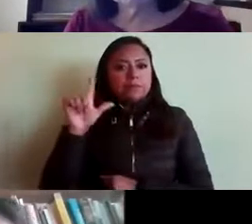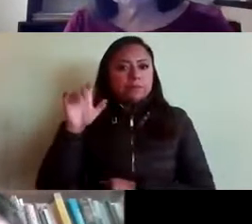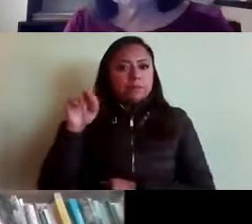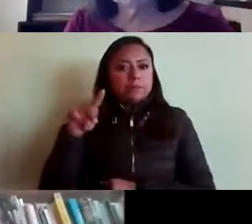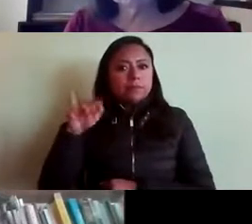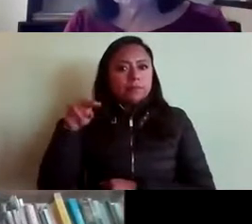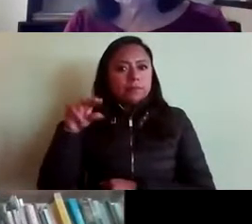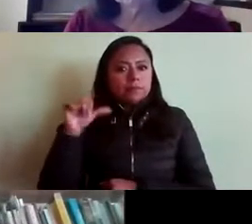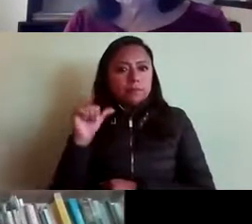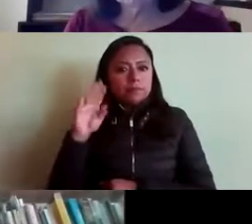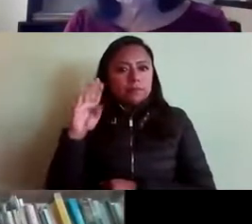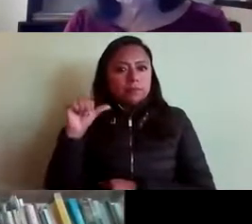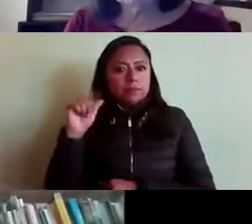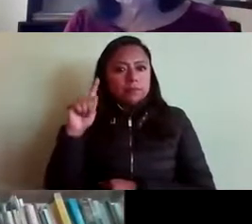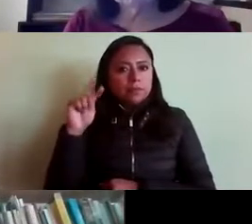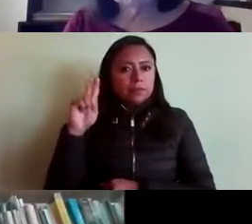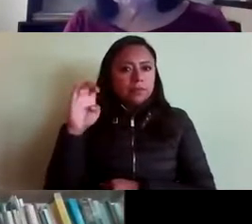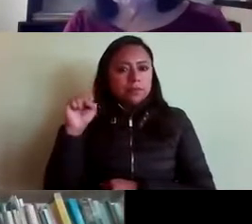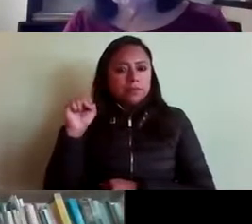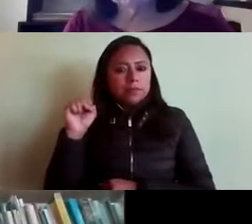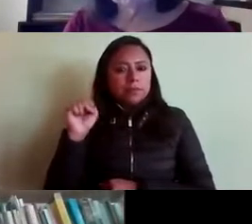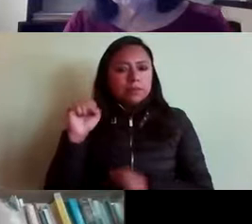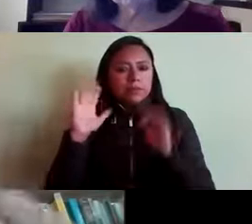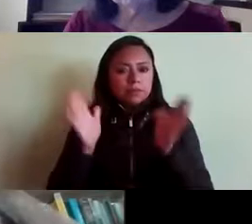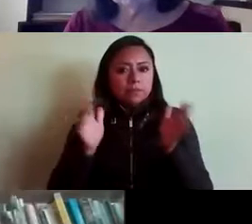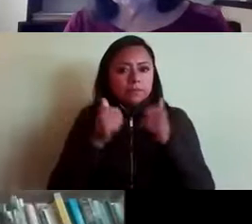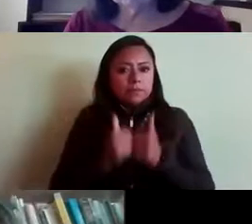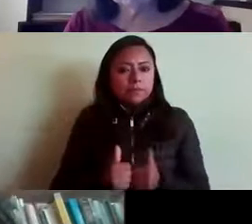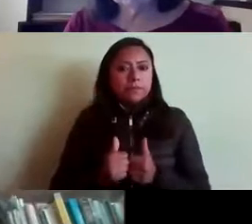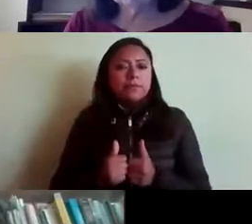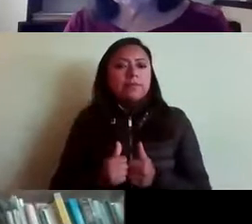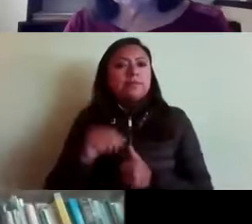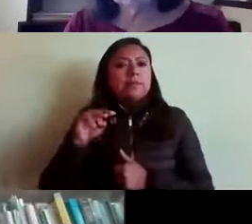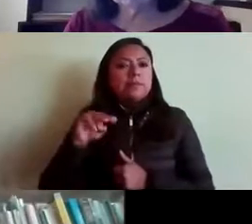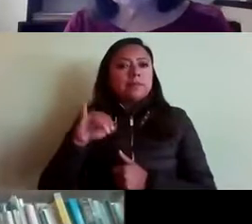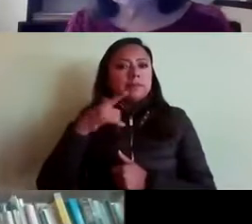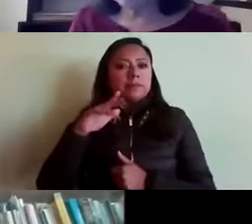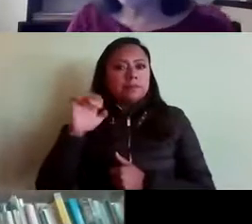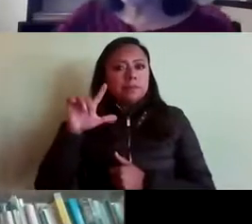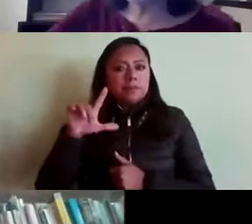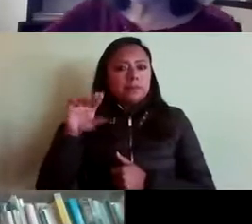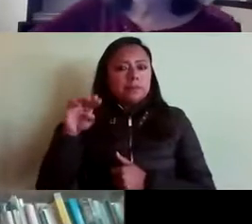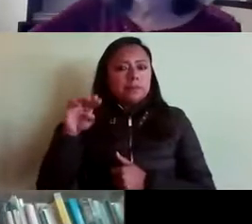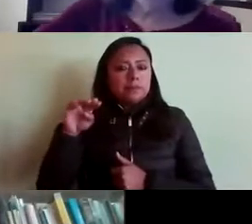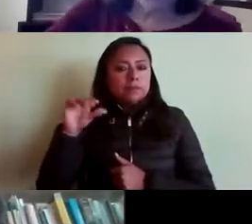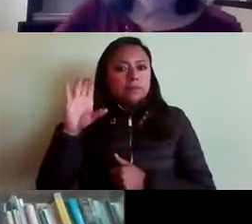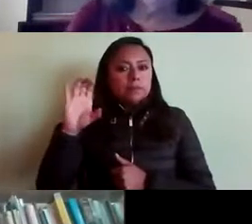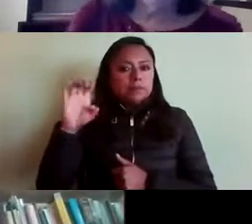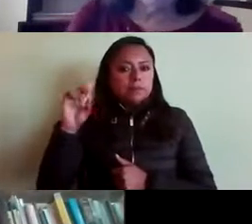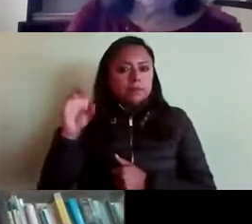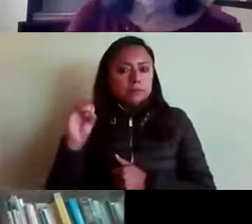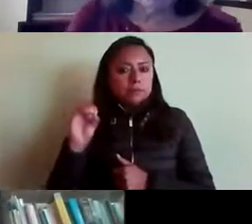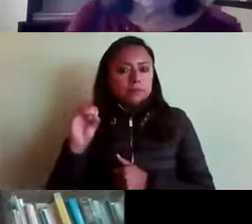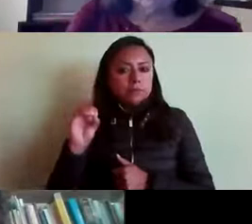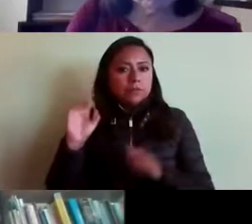Valentina Abatres, presente. Miguel Ángel Macedo Escartín. Miguel Ángel Macedo Escartín, presente.